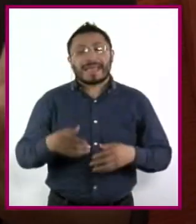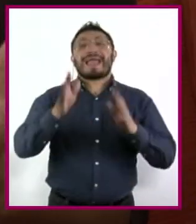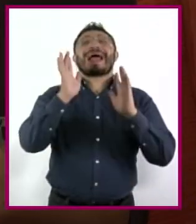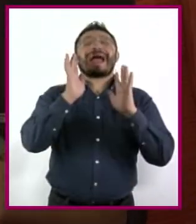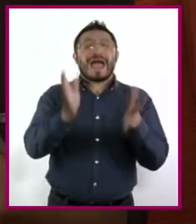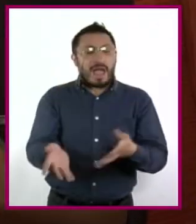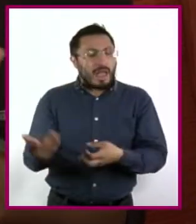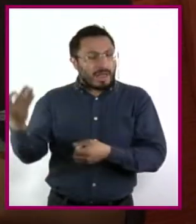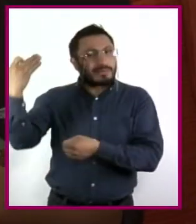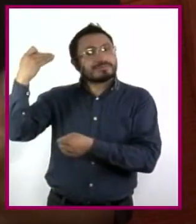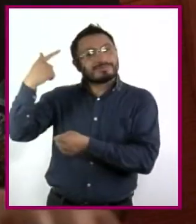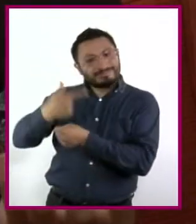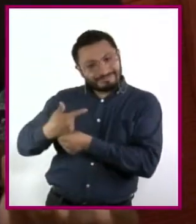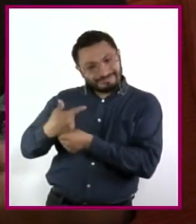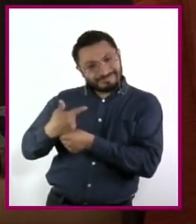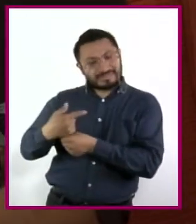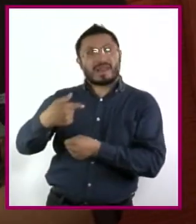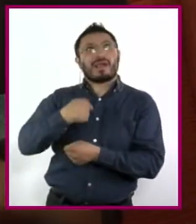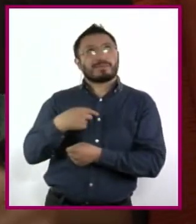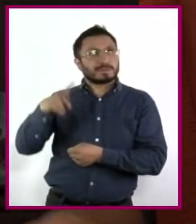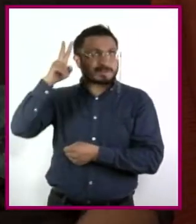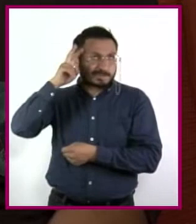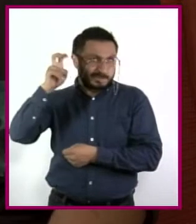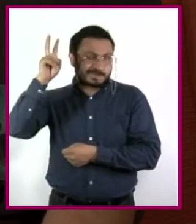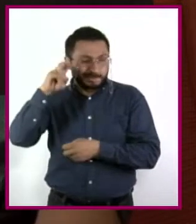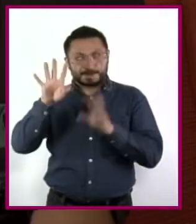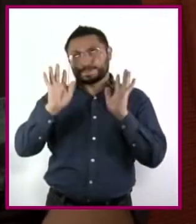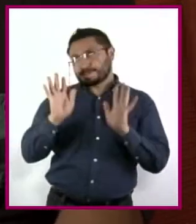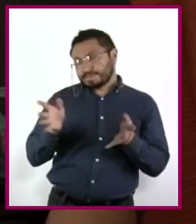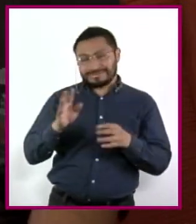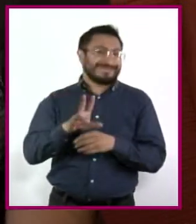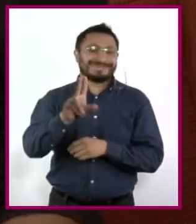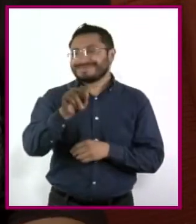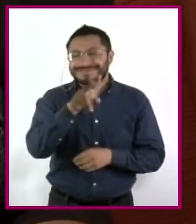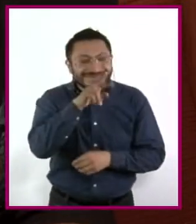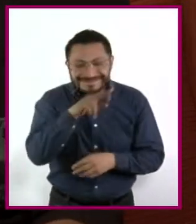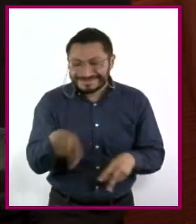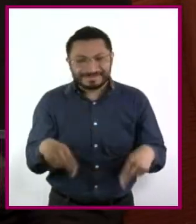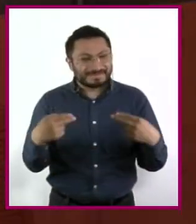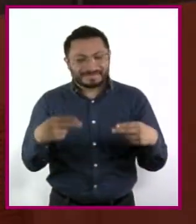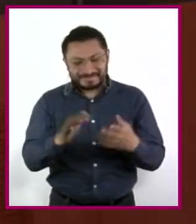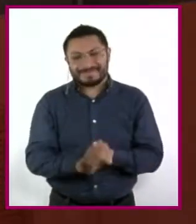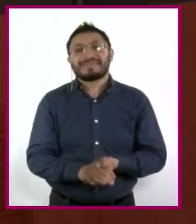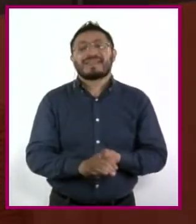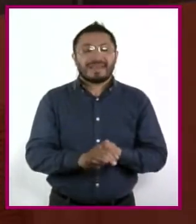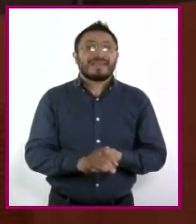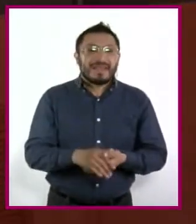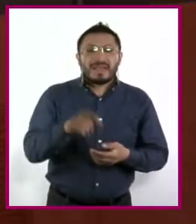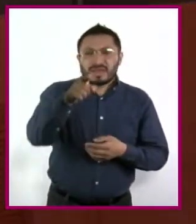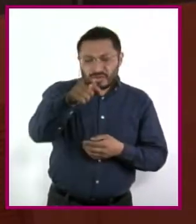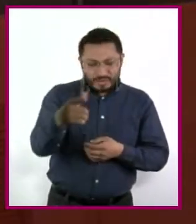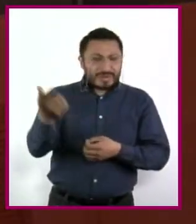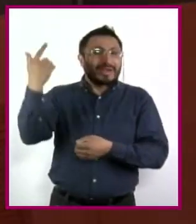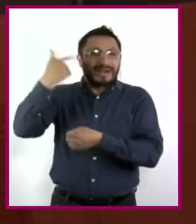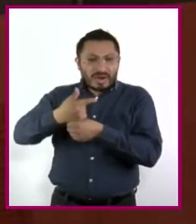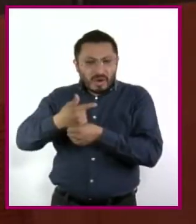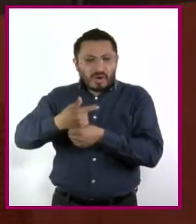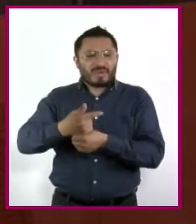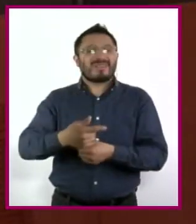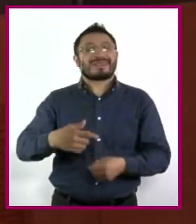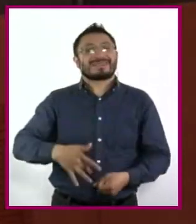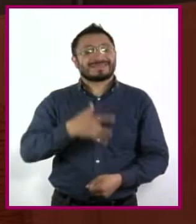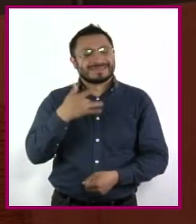y aceptaste que eres un envidioso... no es cierto, pero pues sí. Una vez que sabes lo que estás